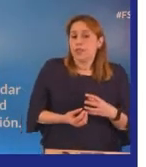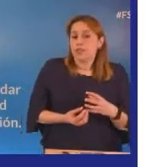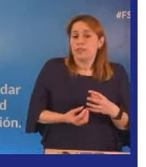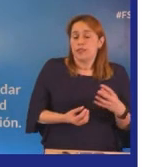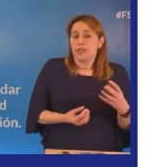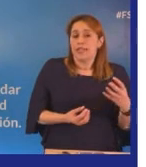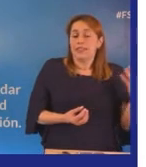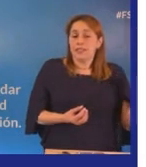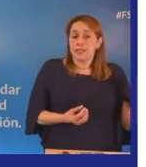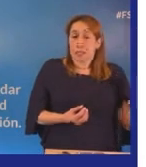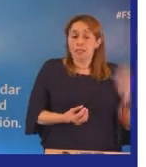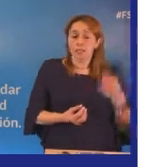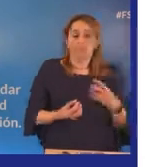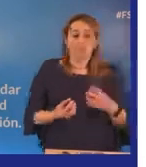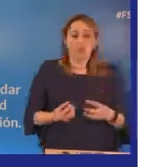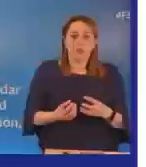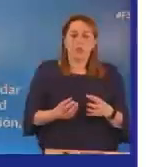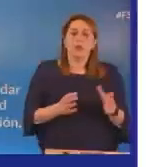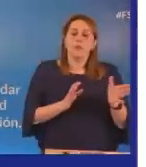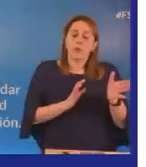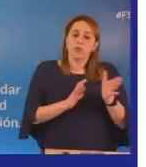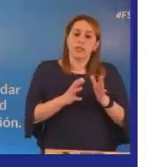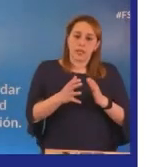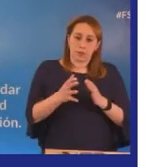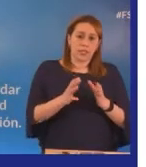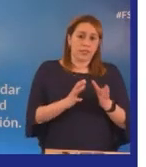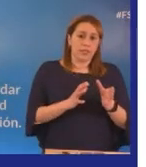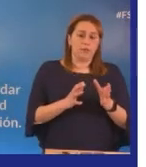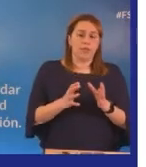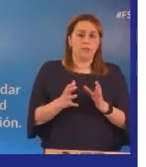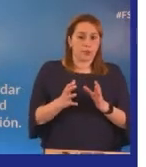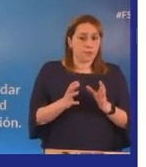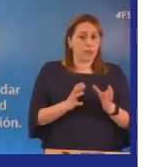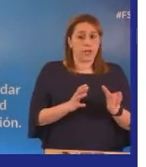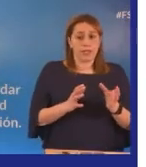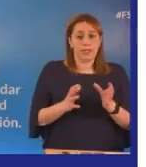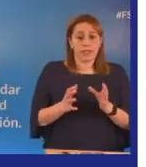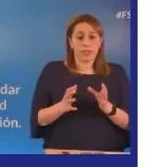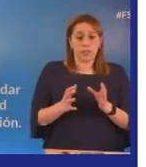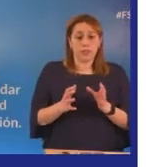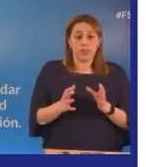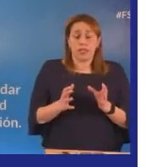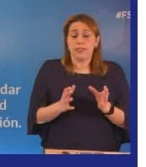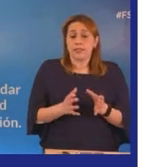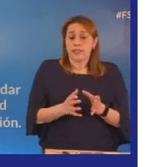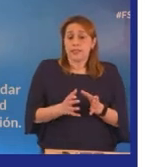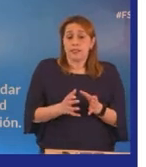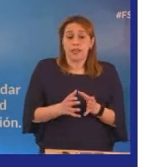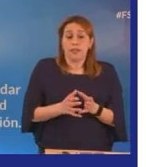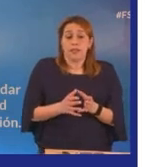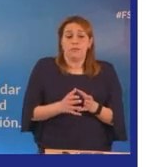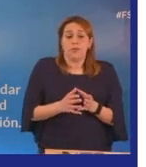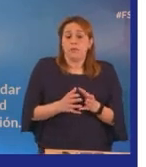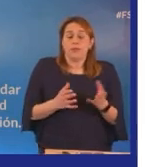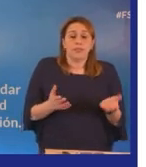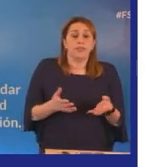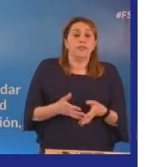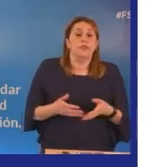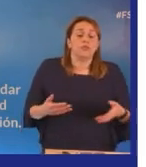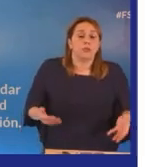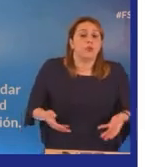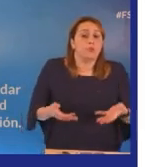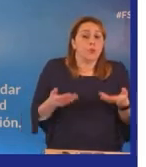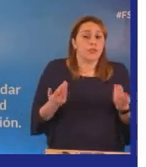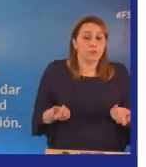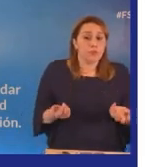tipo de alteraciones a nivel motor, modificamos la actividad para que pueda realizarlo. Es decir, el paciente